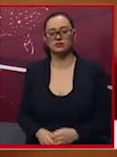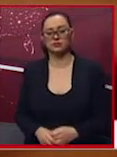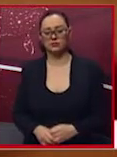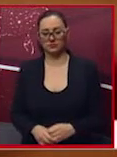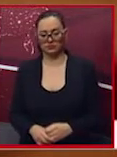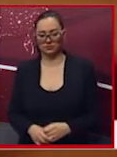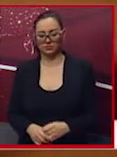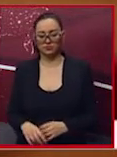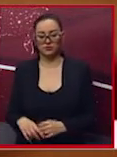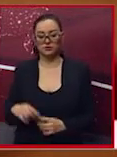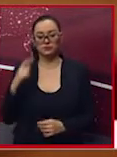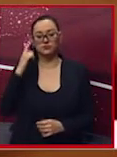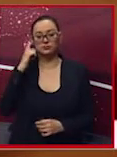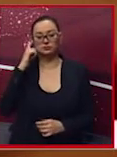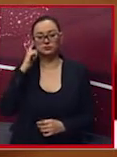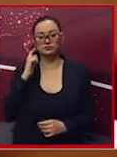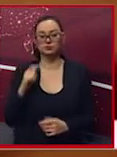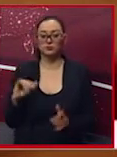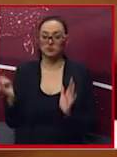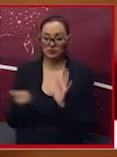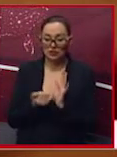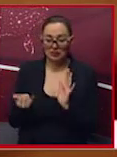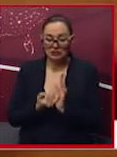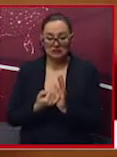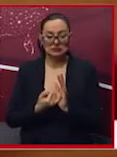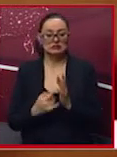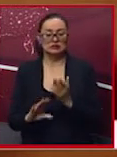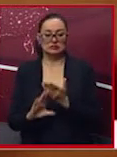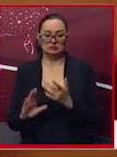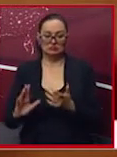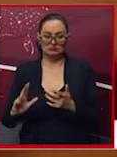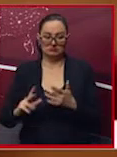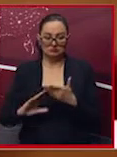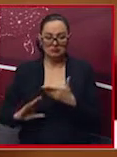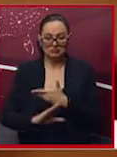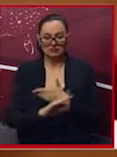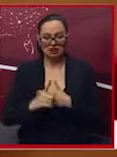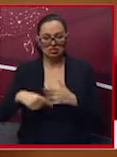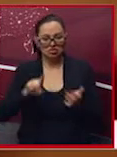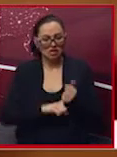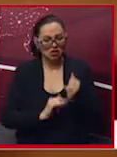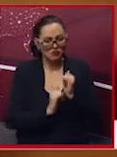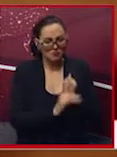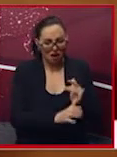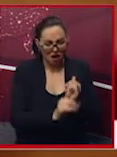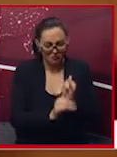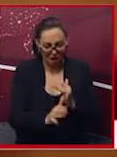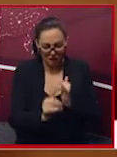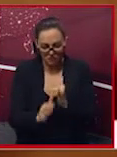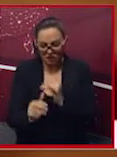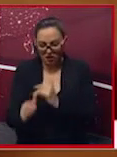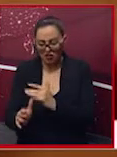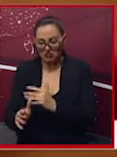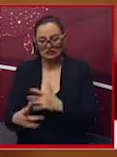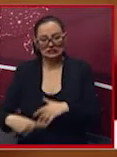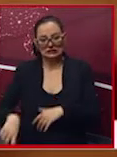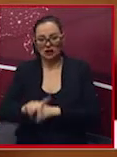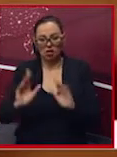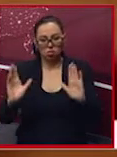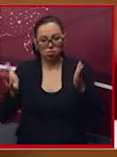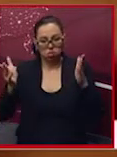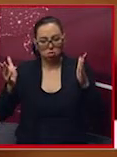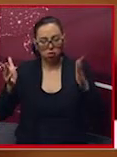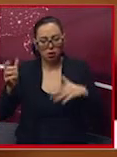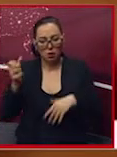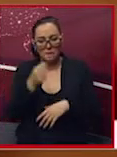Y sancionando las omisiones fiscales alrededor de los fraudes que ha habido de lo que se llama la estafa